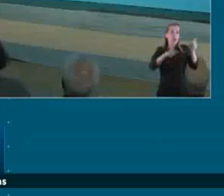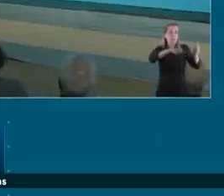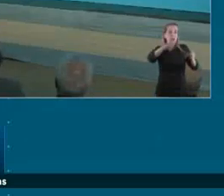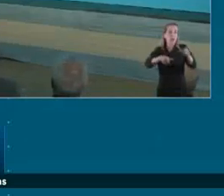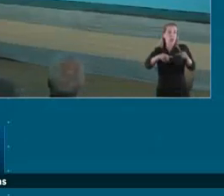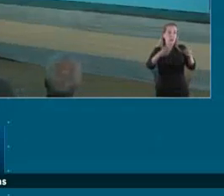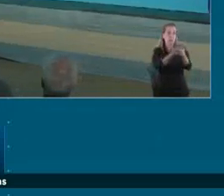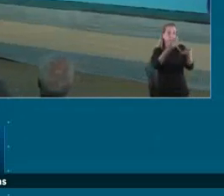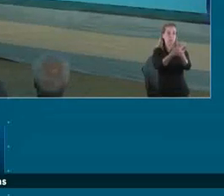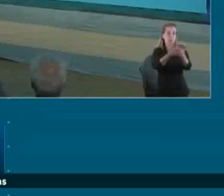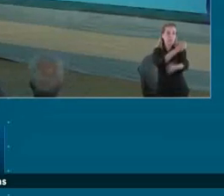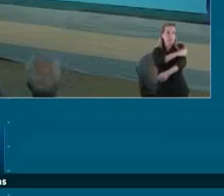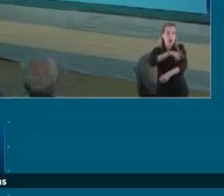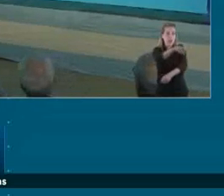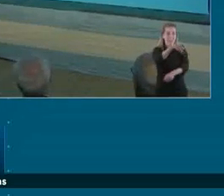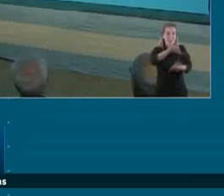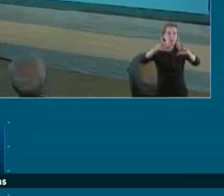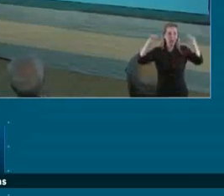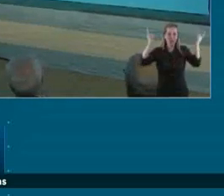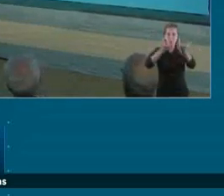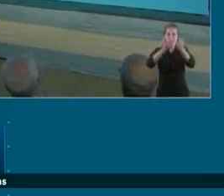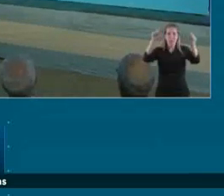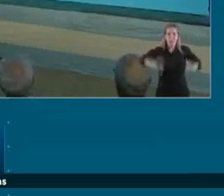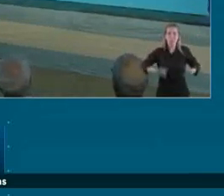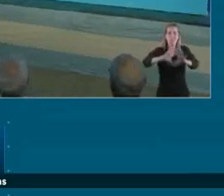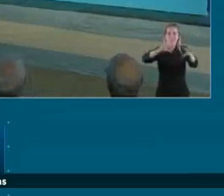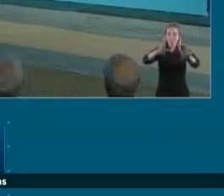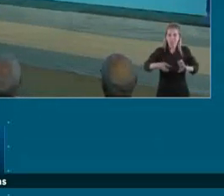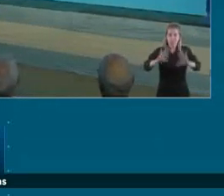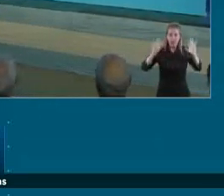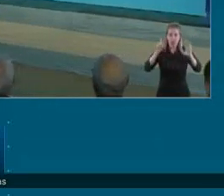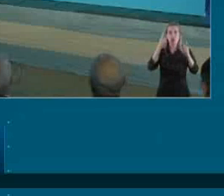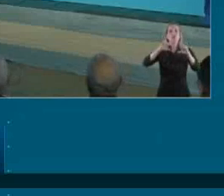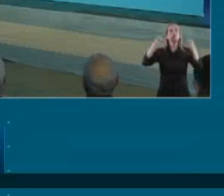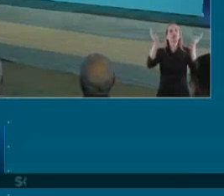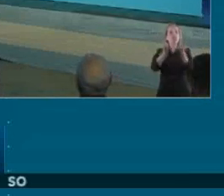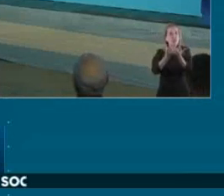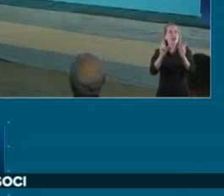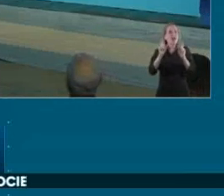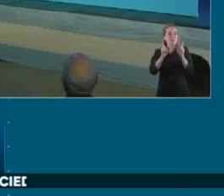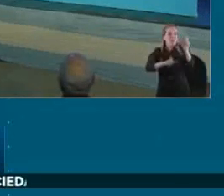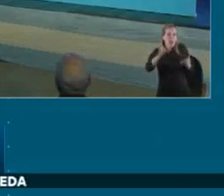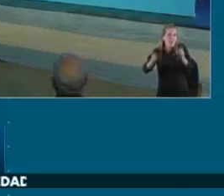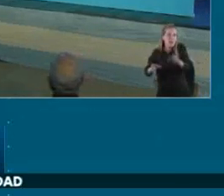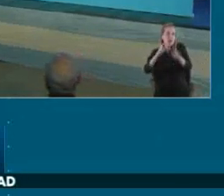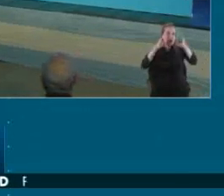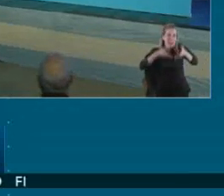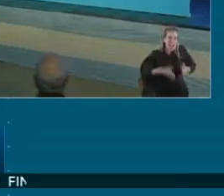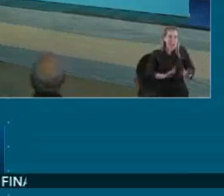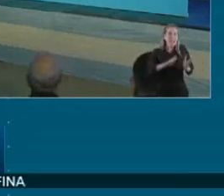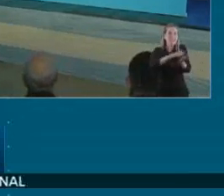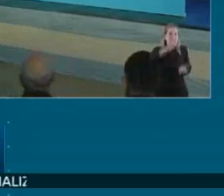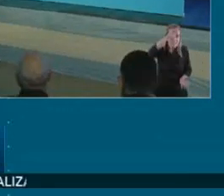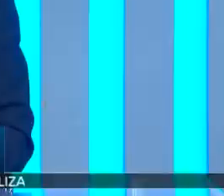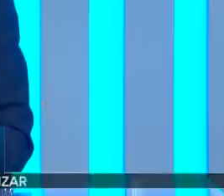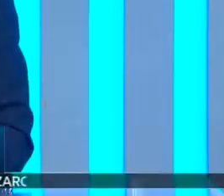Pampa en ese momento sola enfrentaba la postura del resto de las provincias y ahora ya no en soledad, con Neuquén, Río Negro, provincia de Buenos Aires, provincias que